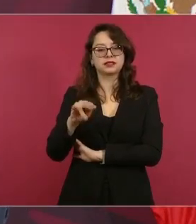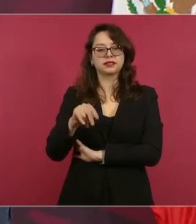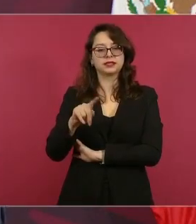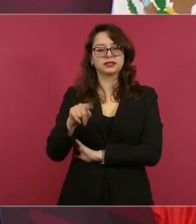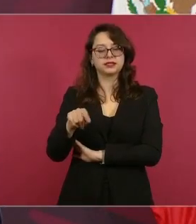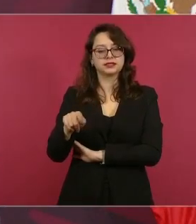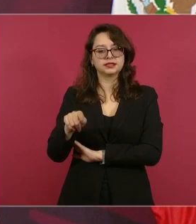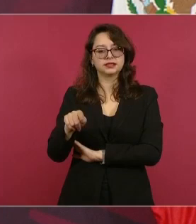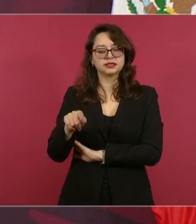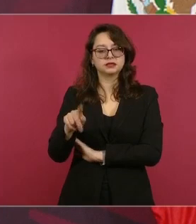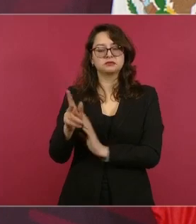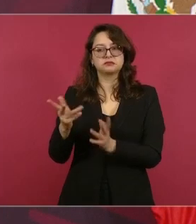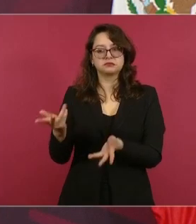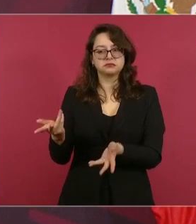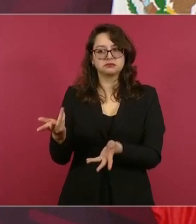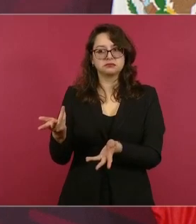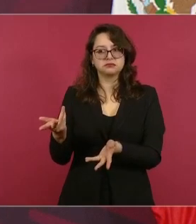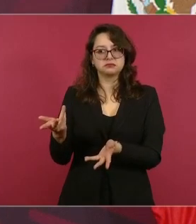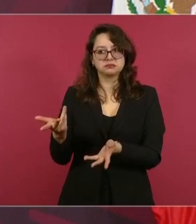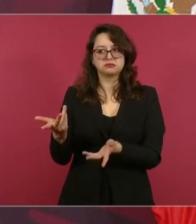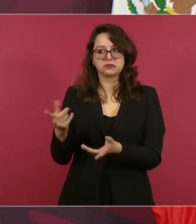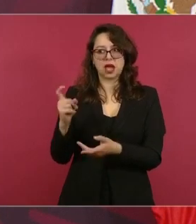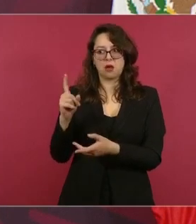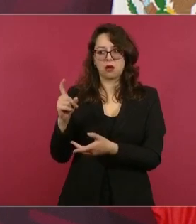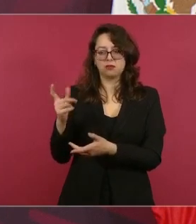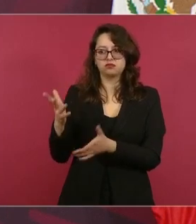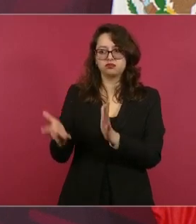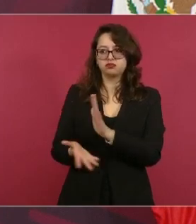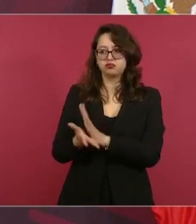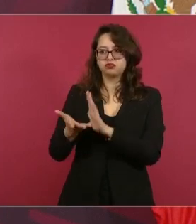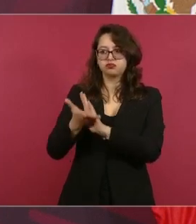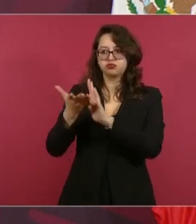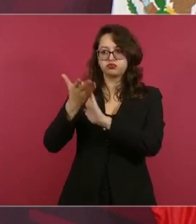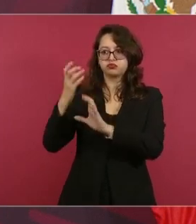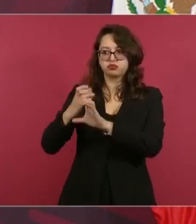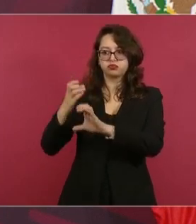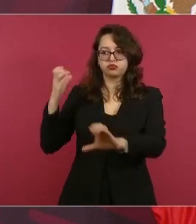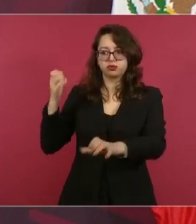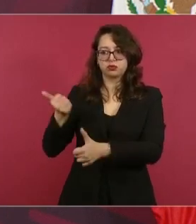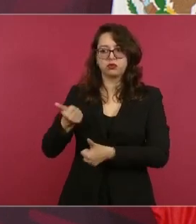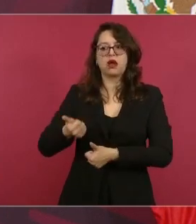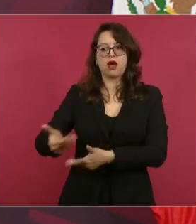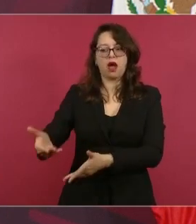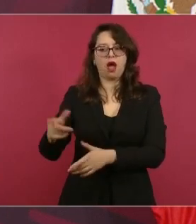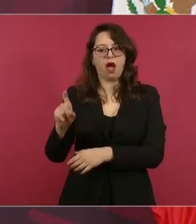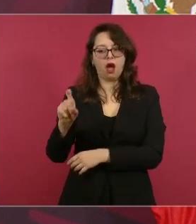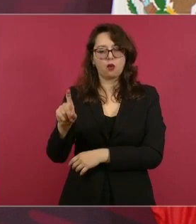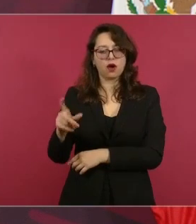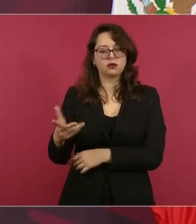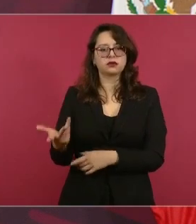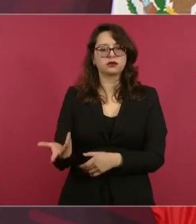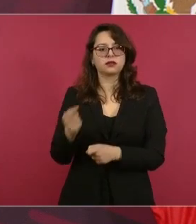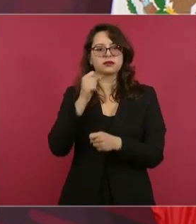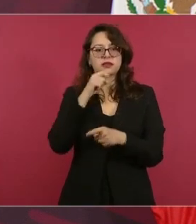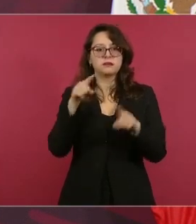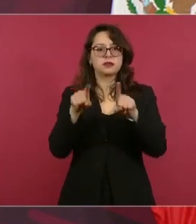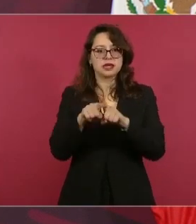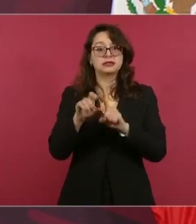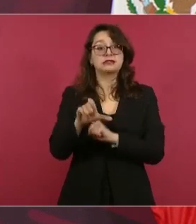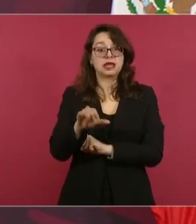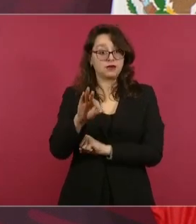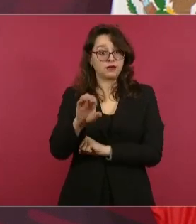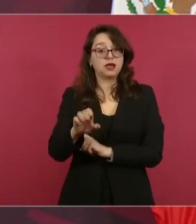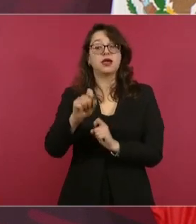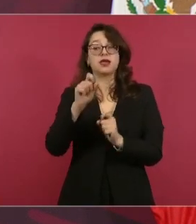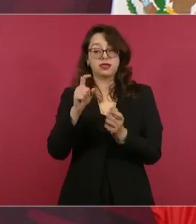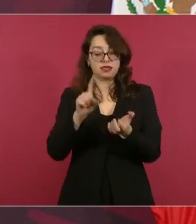fuente de abasto de agua. Interviene también la Comisión Federal de Electricidad